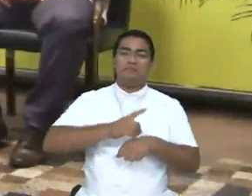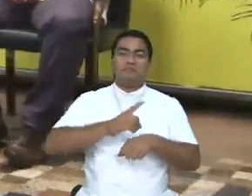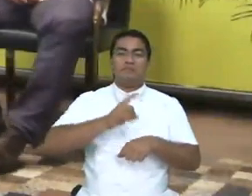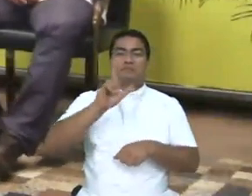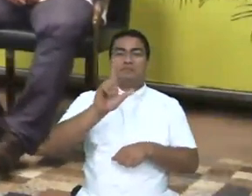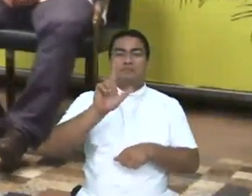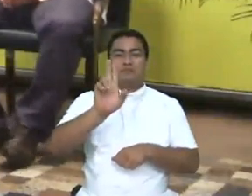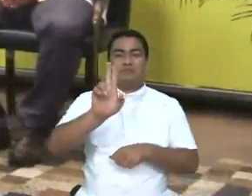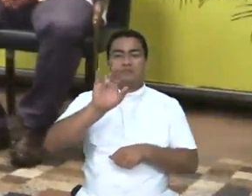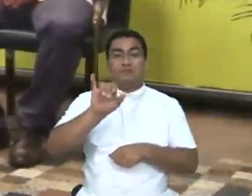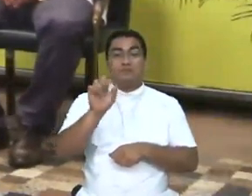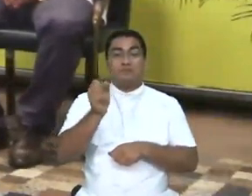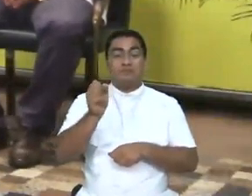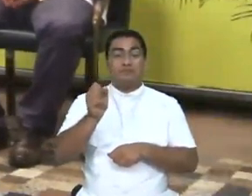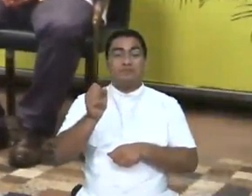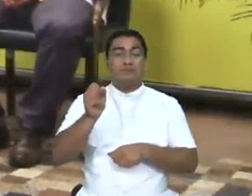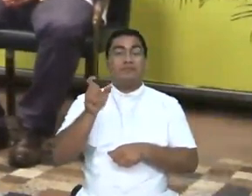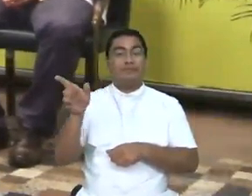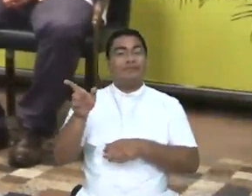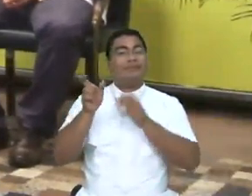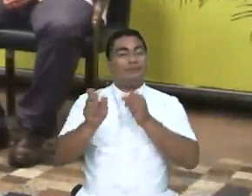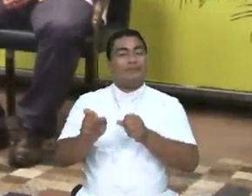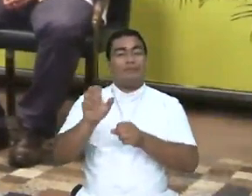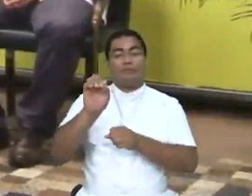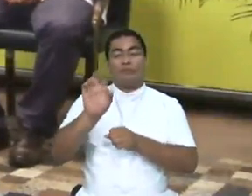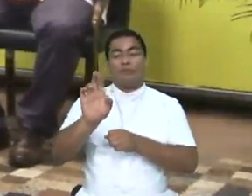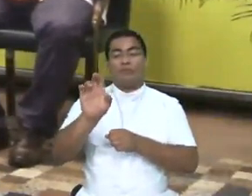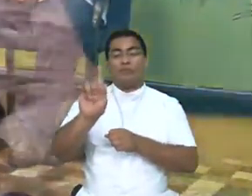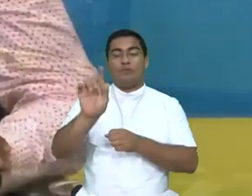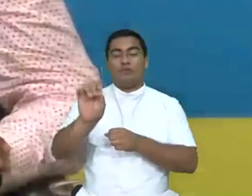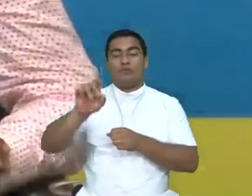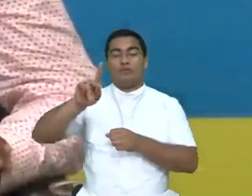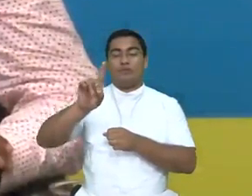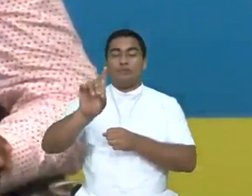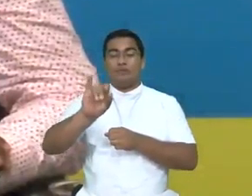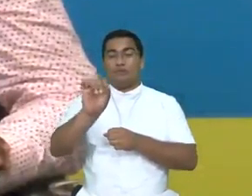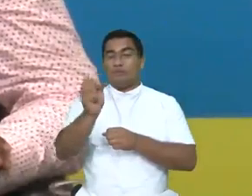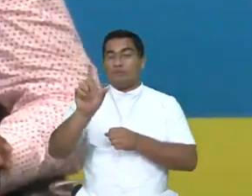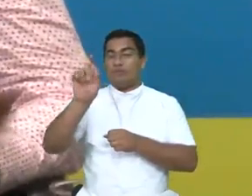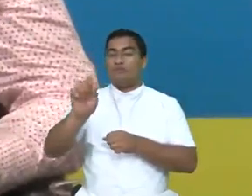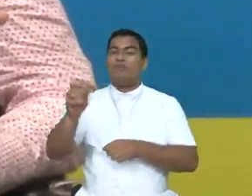Osorio, quien es ortopedista del Hospital Occidental Fernando